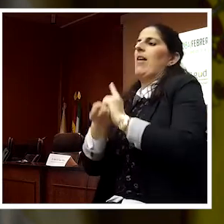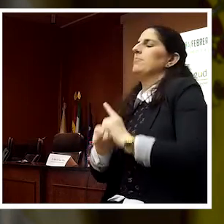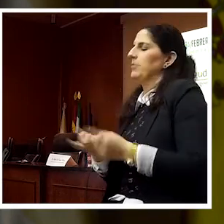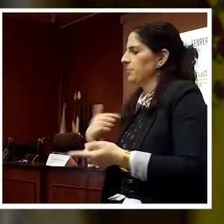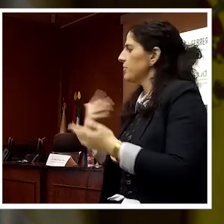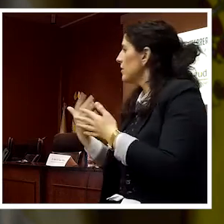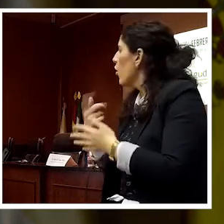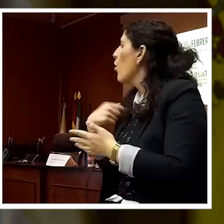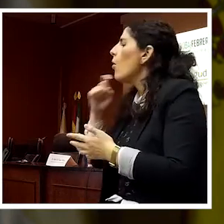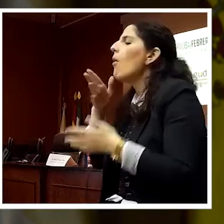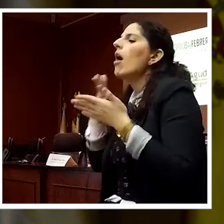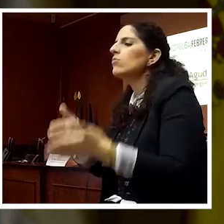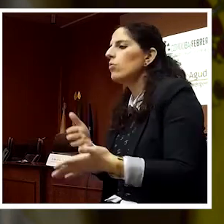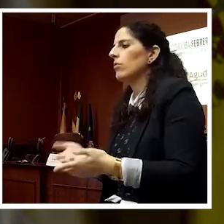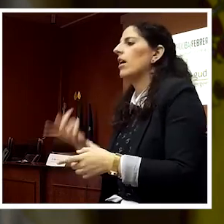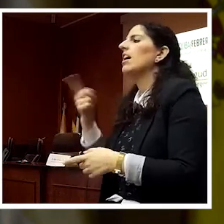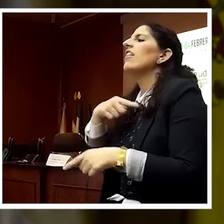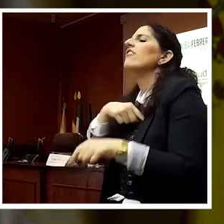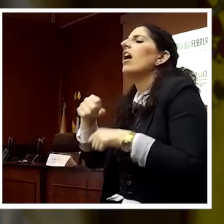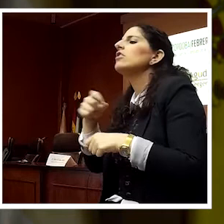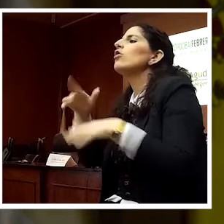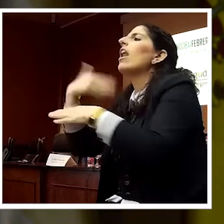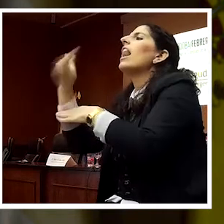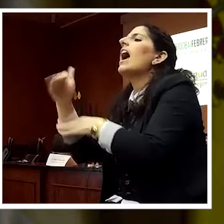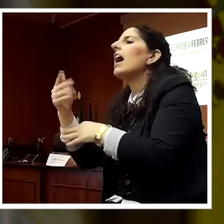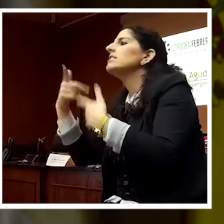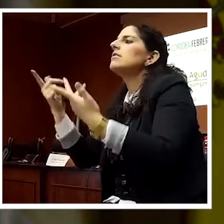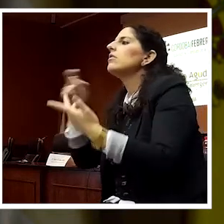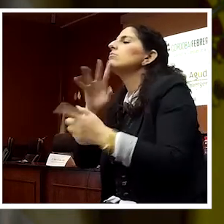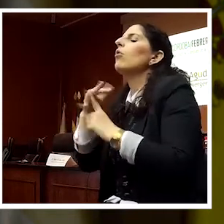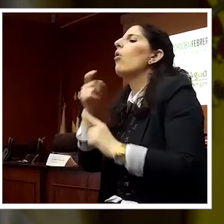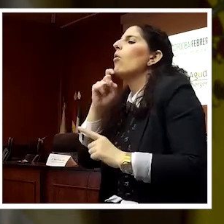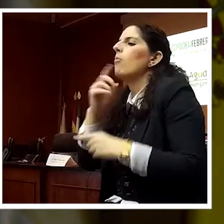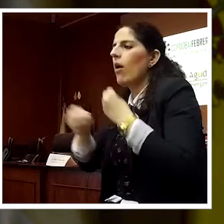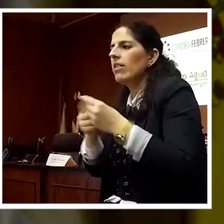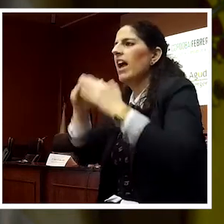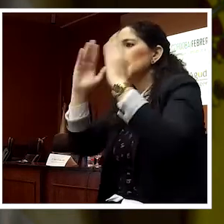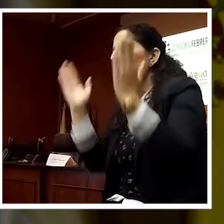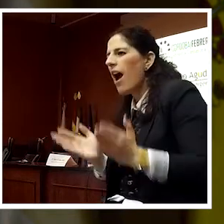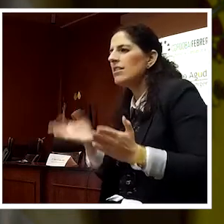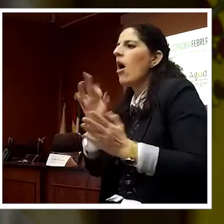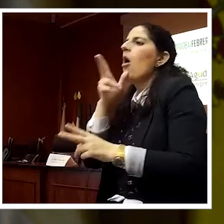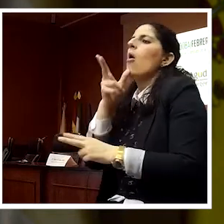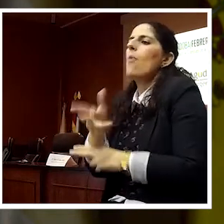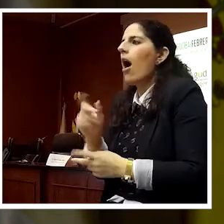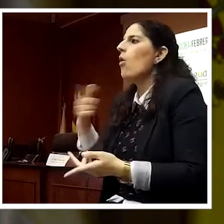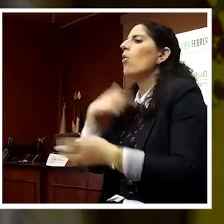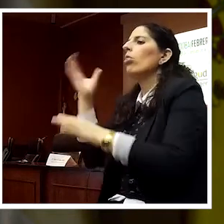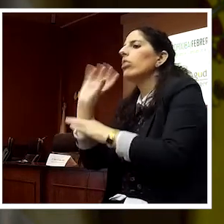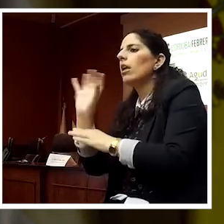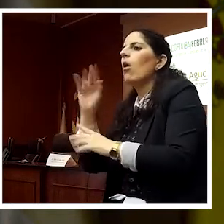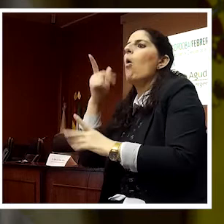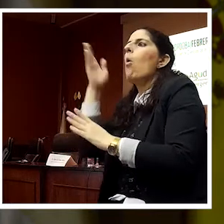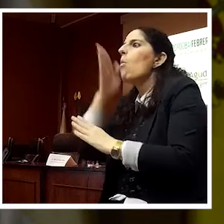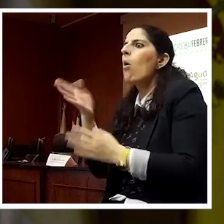y en qué consiste realmente un infarto cuando está en la calle, está en el domicilio o en un bar, en el cine, en una boda,